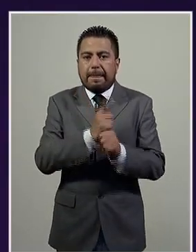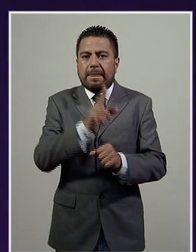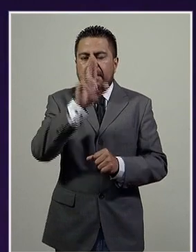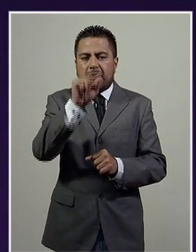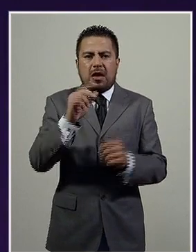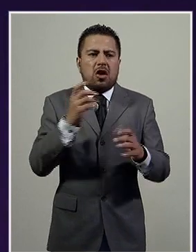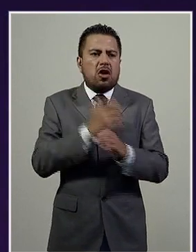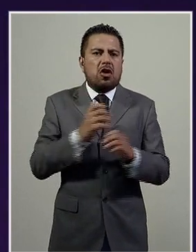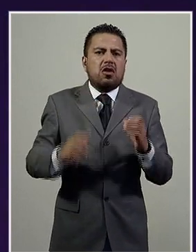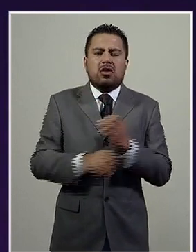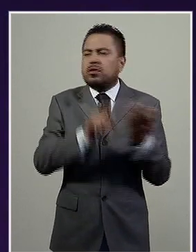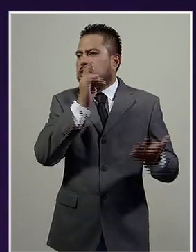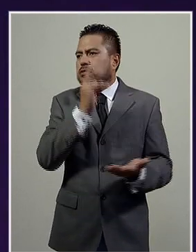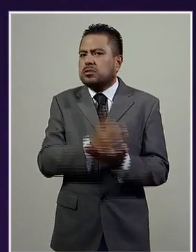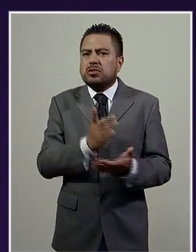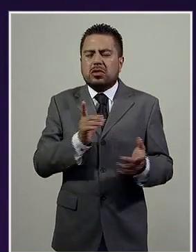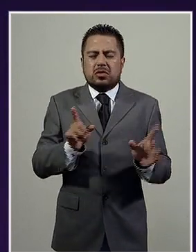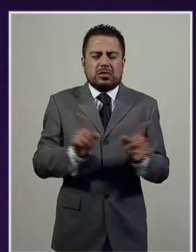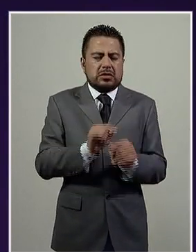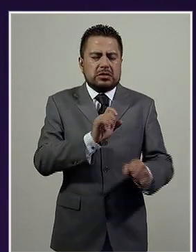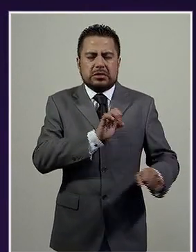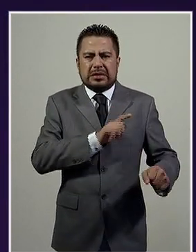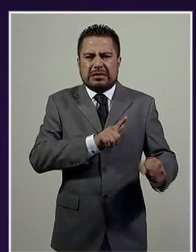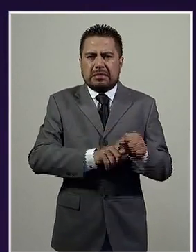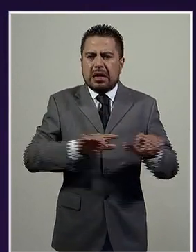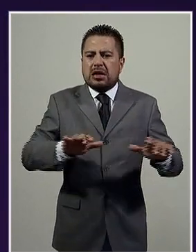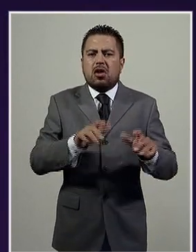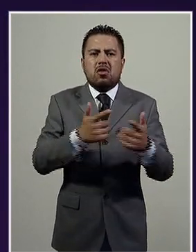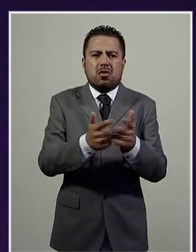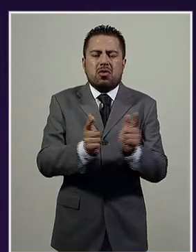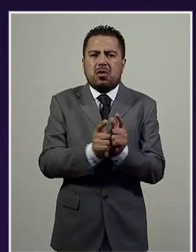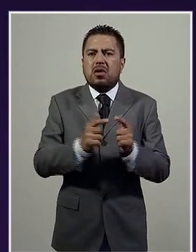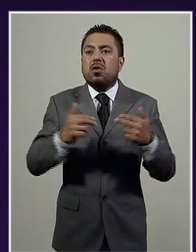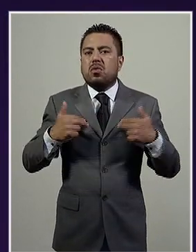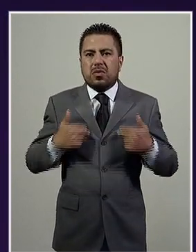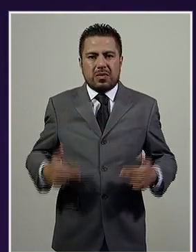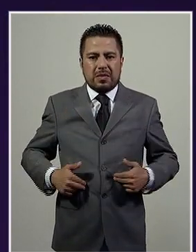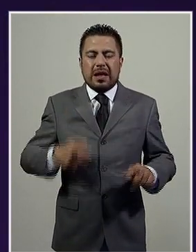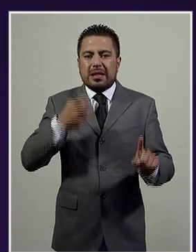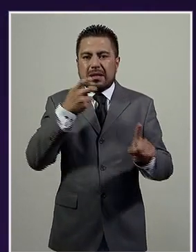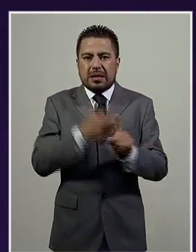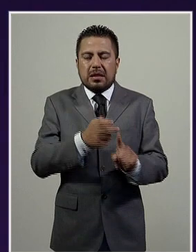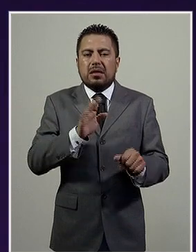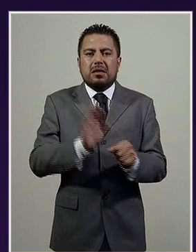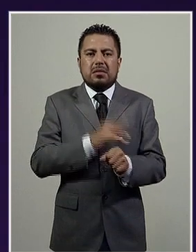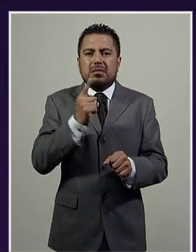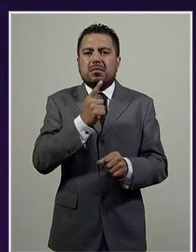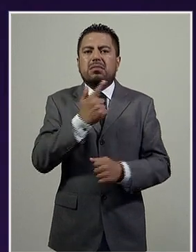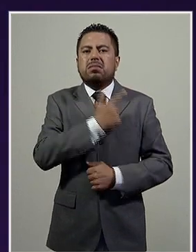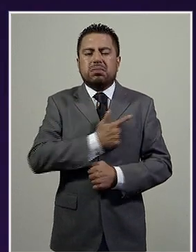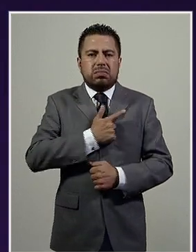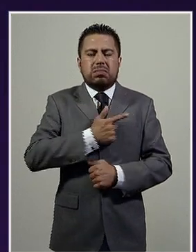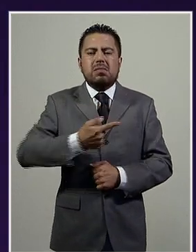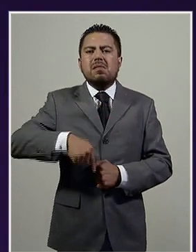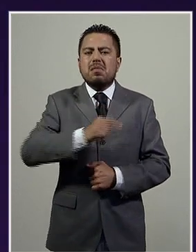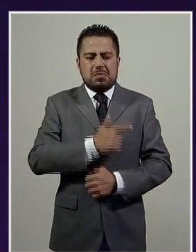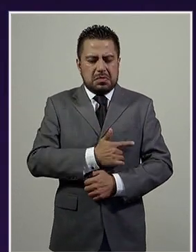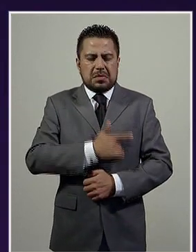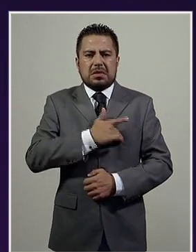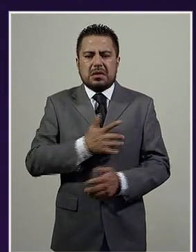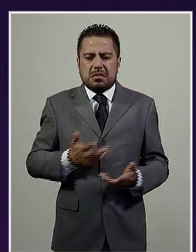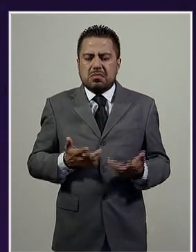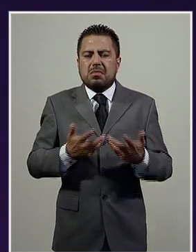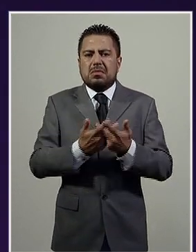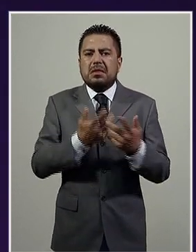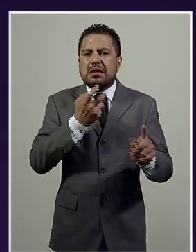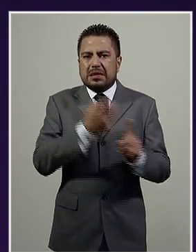una práctica solamente exclusiva de ciertos grupos, sino de la humanidad, porque pues nos gusta sentirnos parte